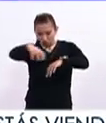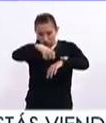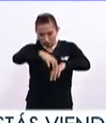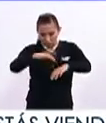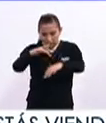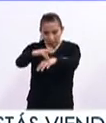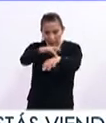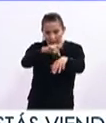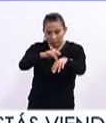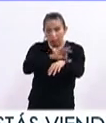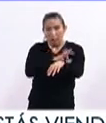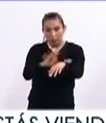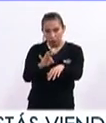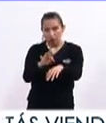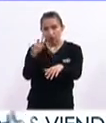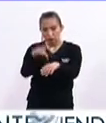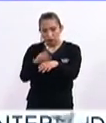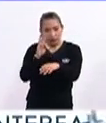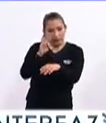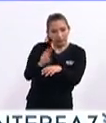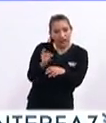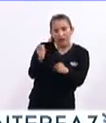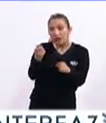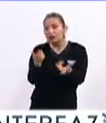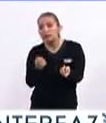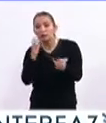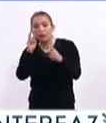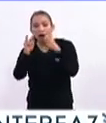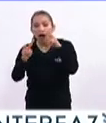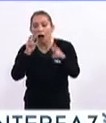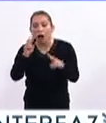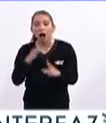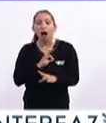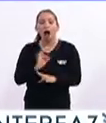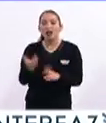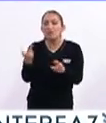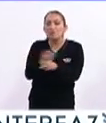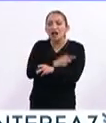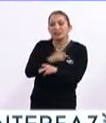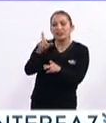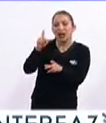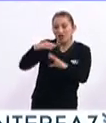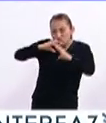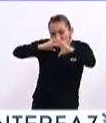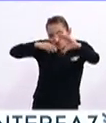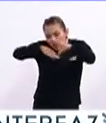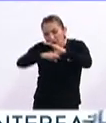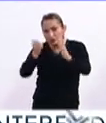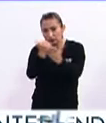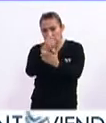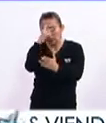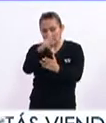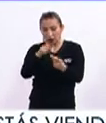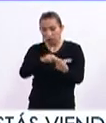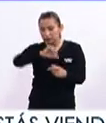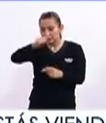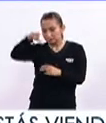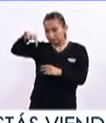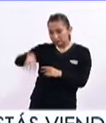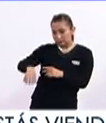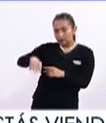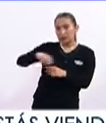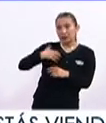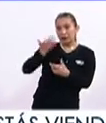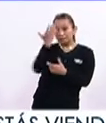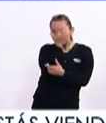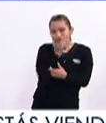es táctil y que podemos tocarla y verla físicamente, o que se pasa con la drenaje en la Ciudad de México. Y tenemos